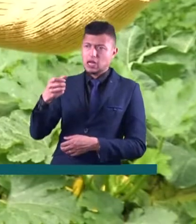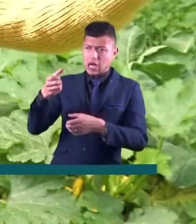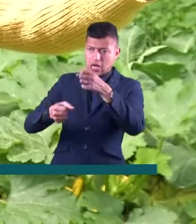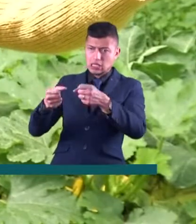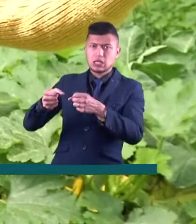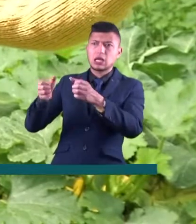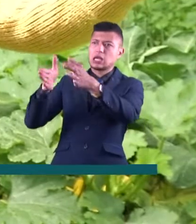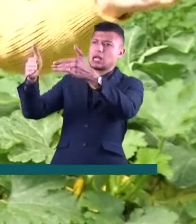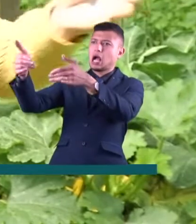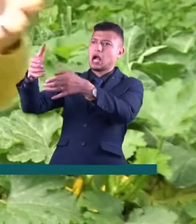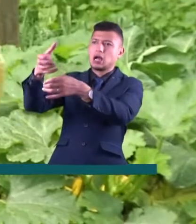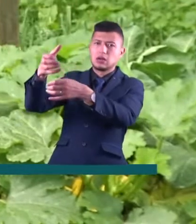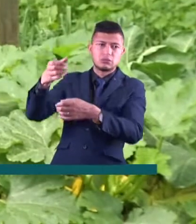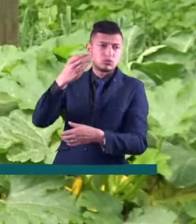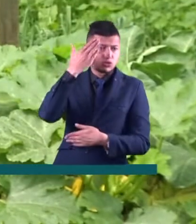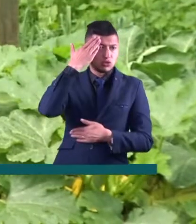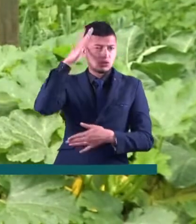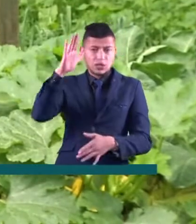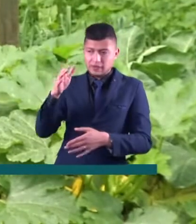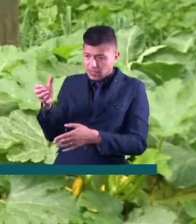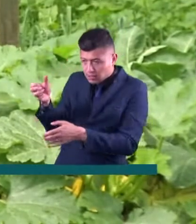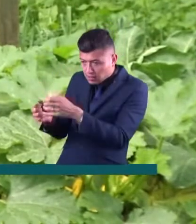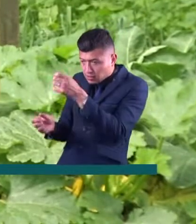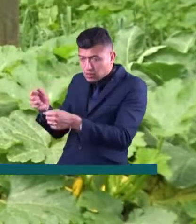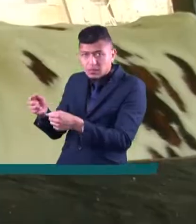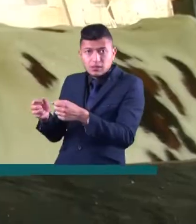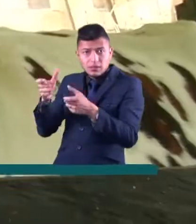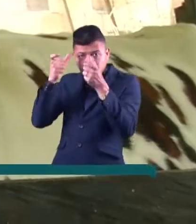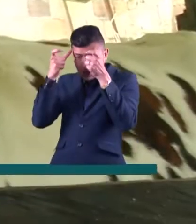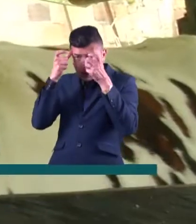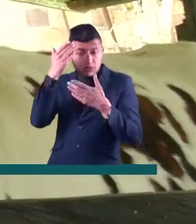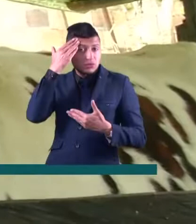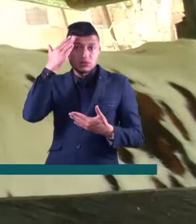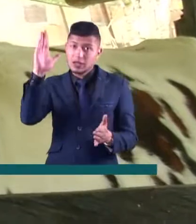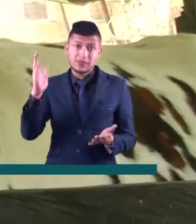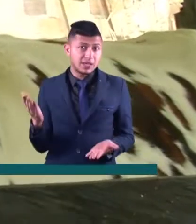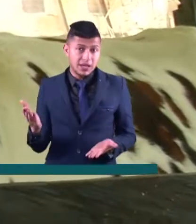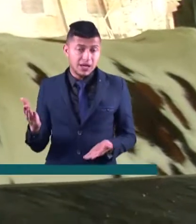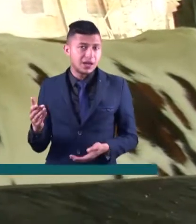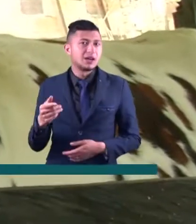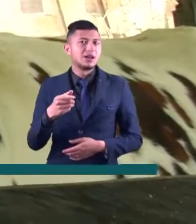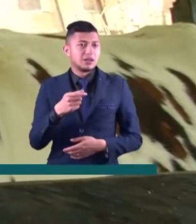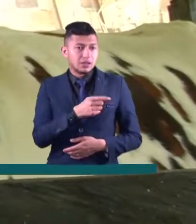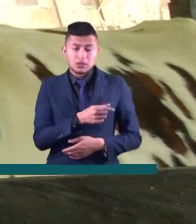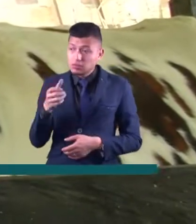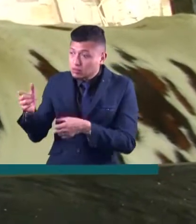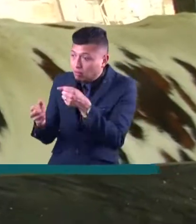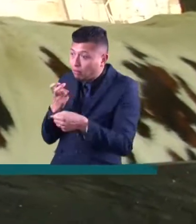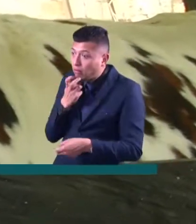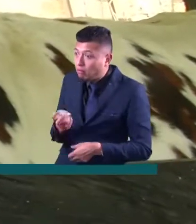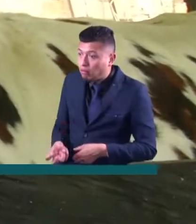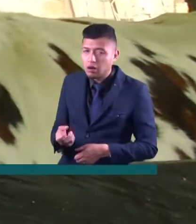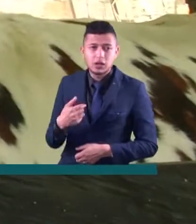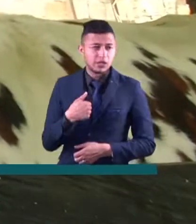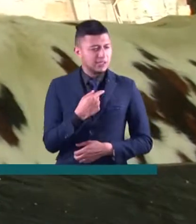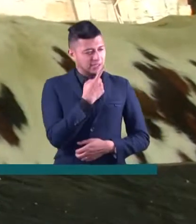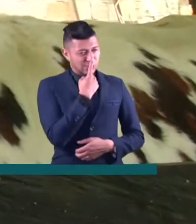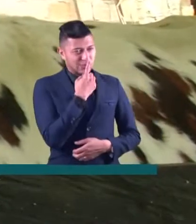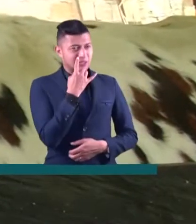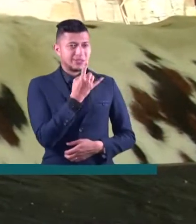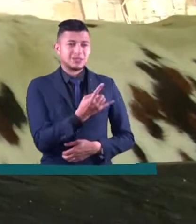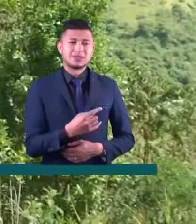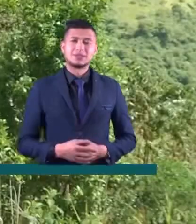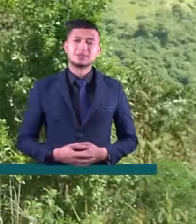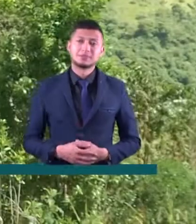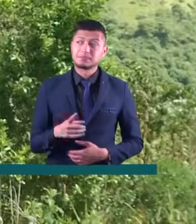una caja. Y no sabían que la leche salía, era la tetica de la vaca, y el hacerlo pues era increíble. Pues a mí me parece que es algo